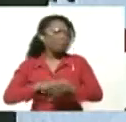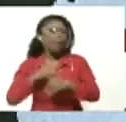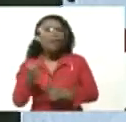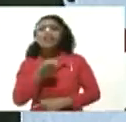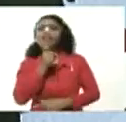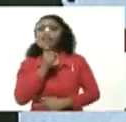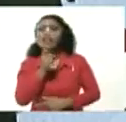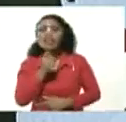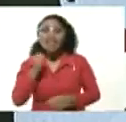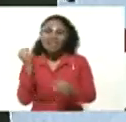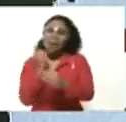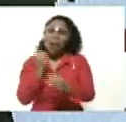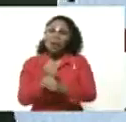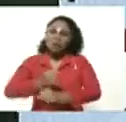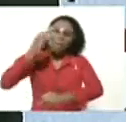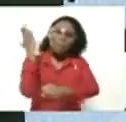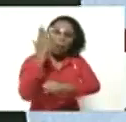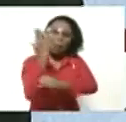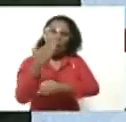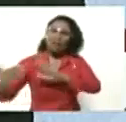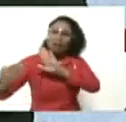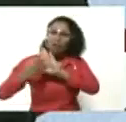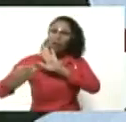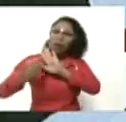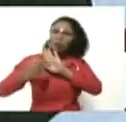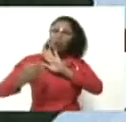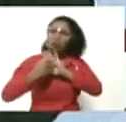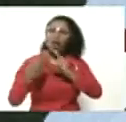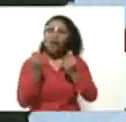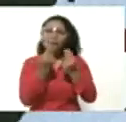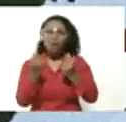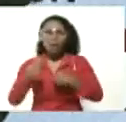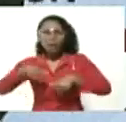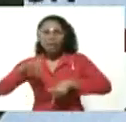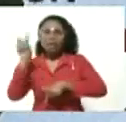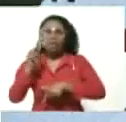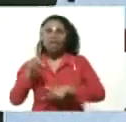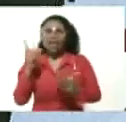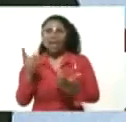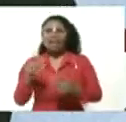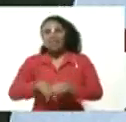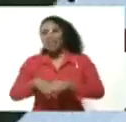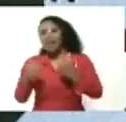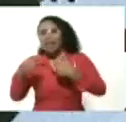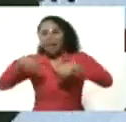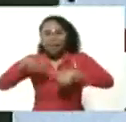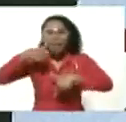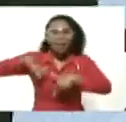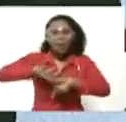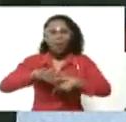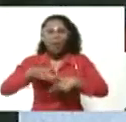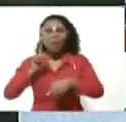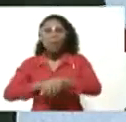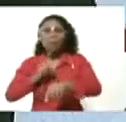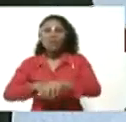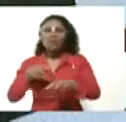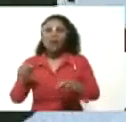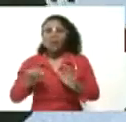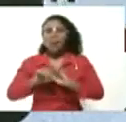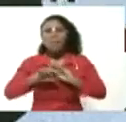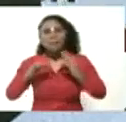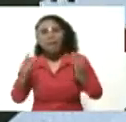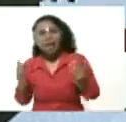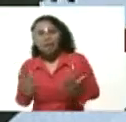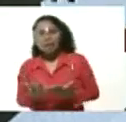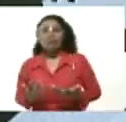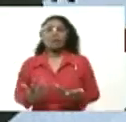seguir operando sanciones económicas contra Venezuela, sanciones que perjudican al pueblo, aún más en un momento de pandemia, cuando el gobierno y la